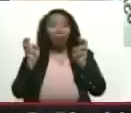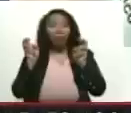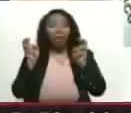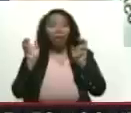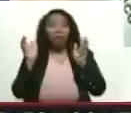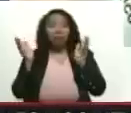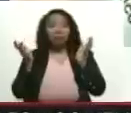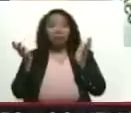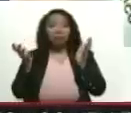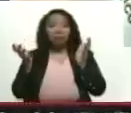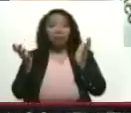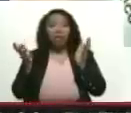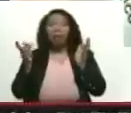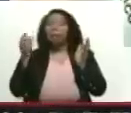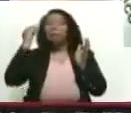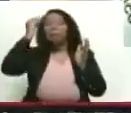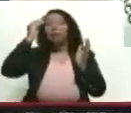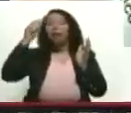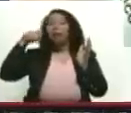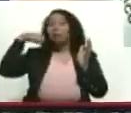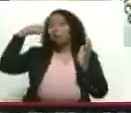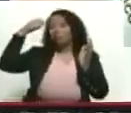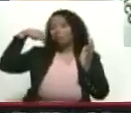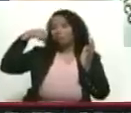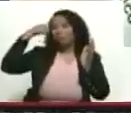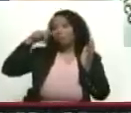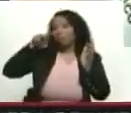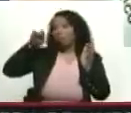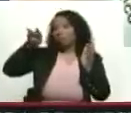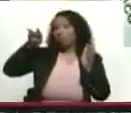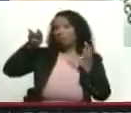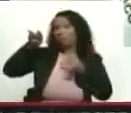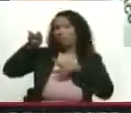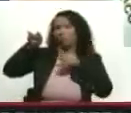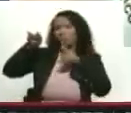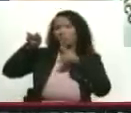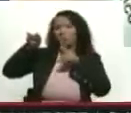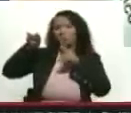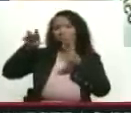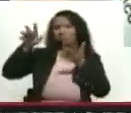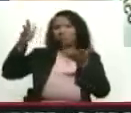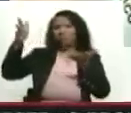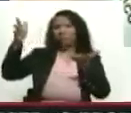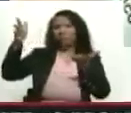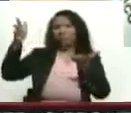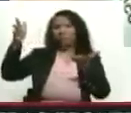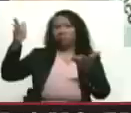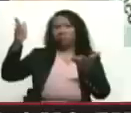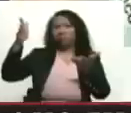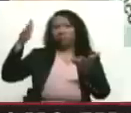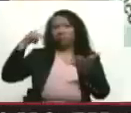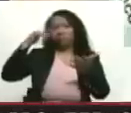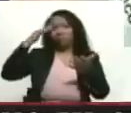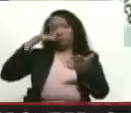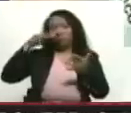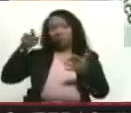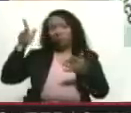de cine, viendo una película tragicómica, reír para no llorar.